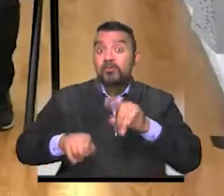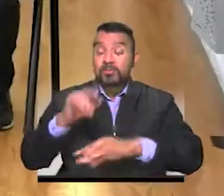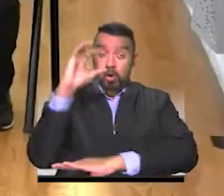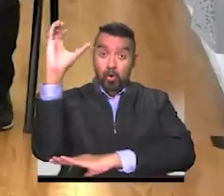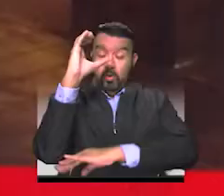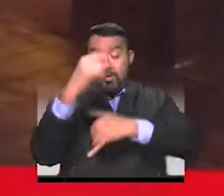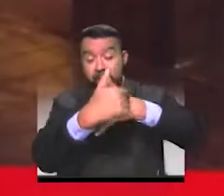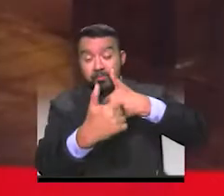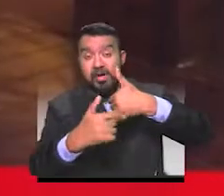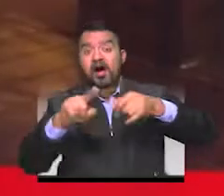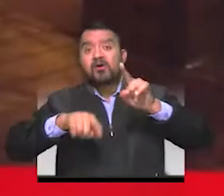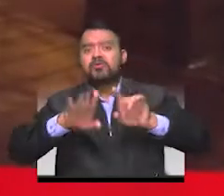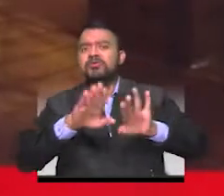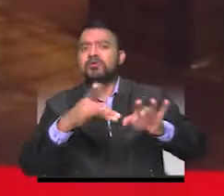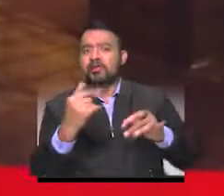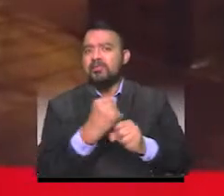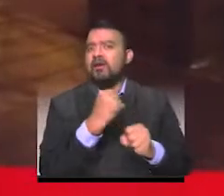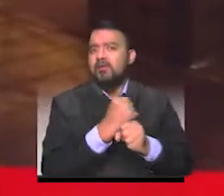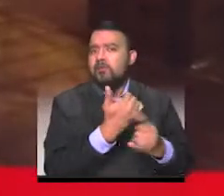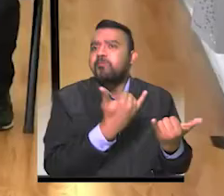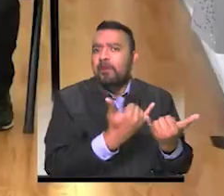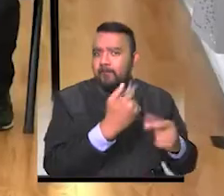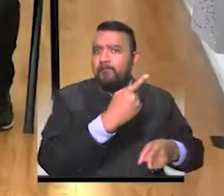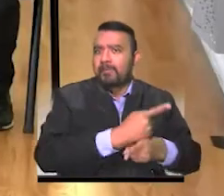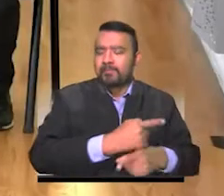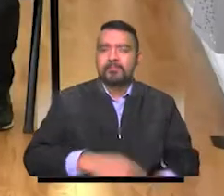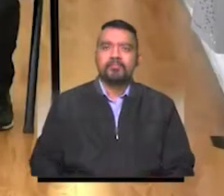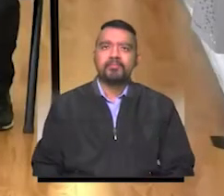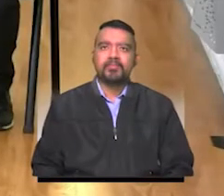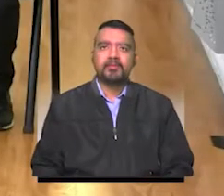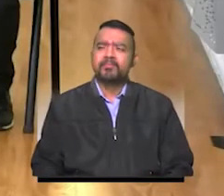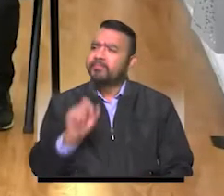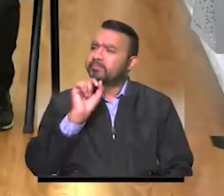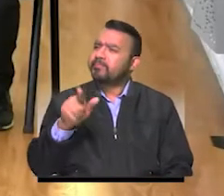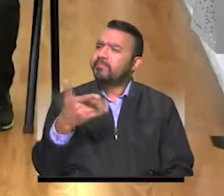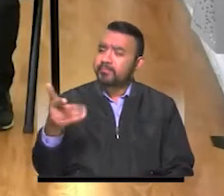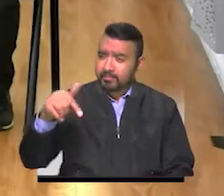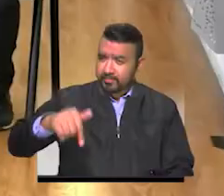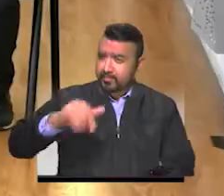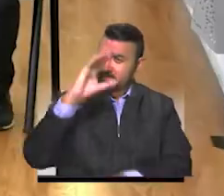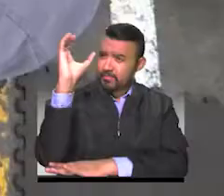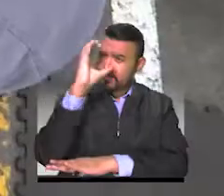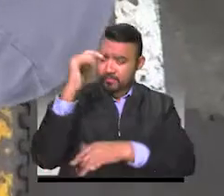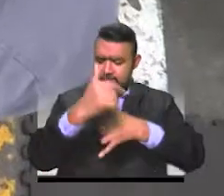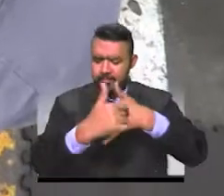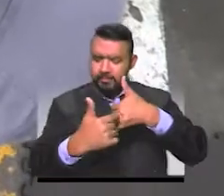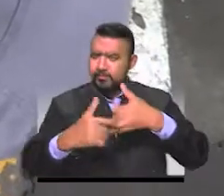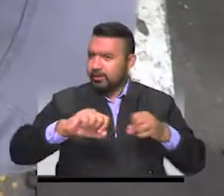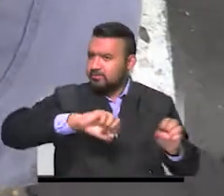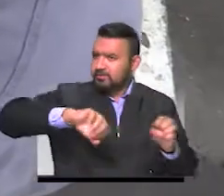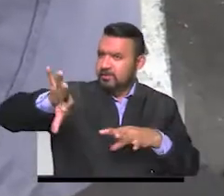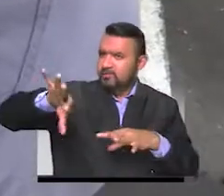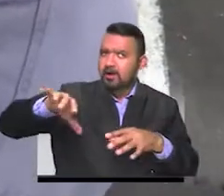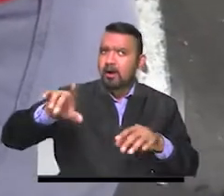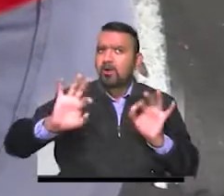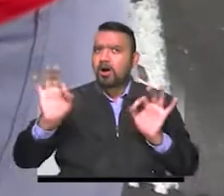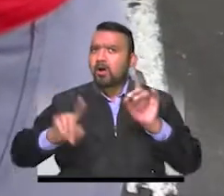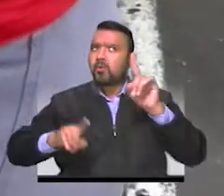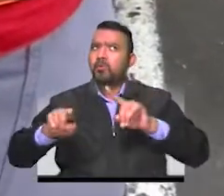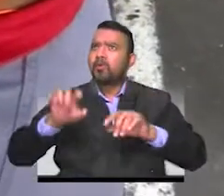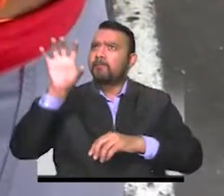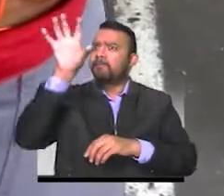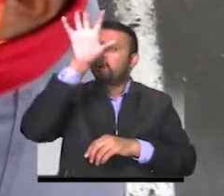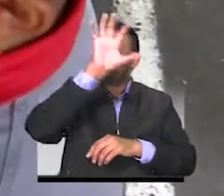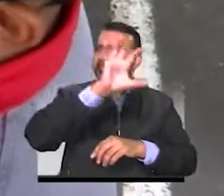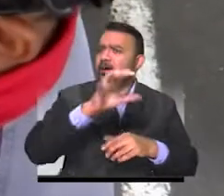más de ese proceso de distribución y en qué países están llegando. Bueno, nosotros somos una compañía que nació en 1980